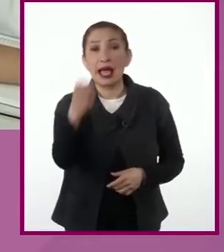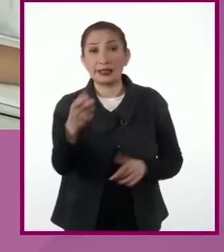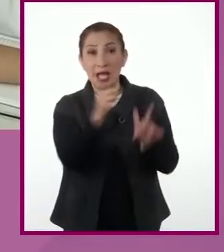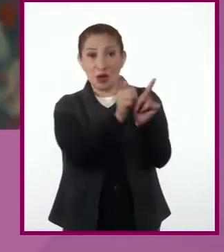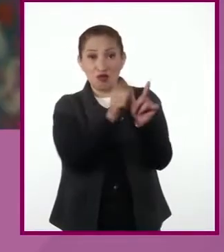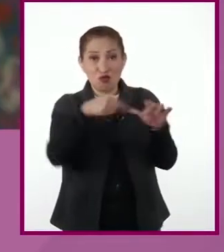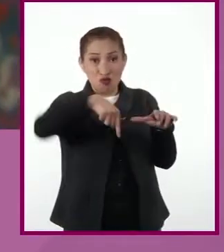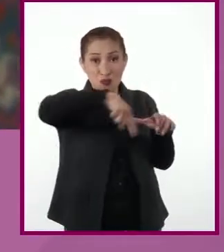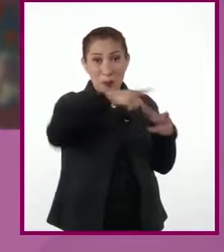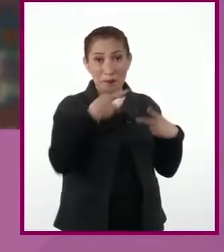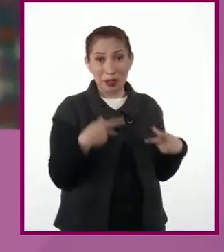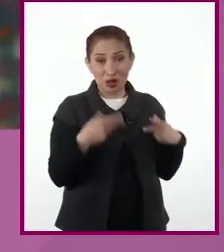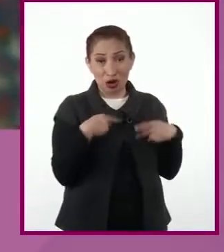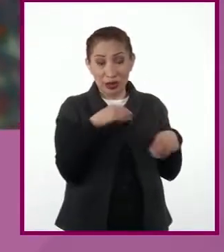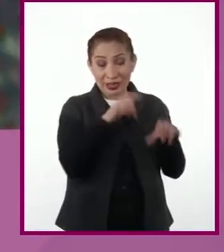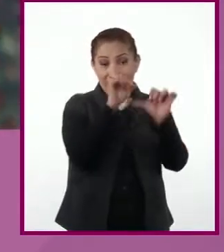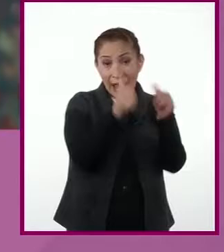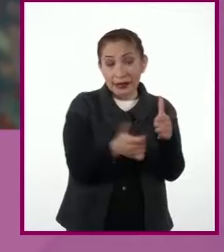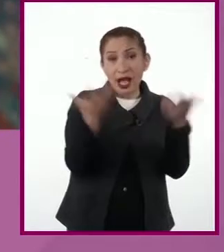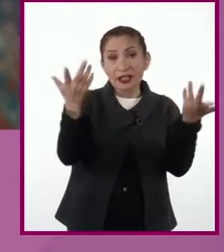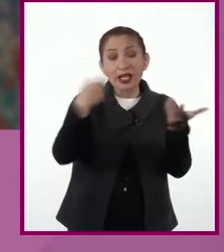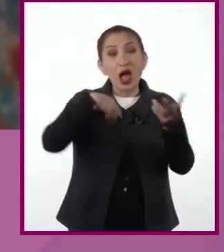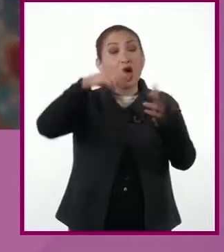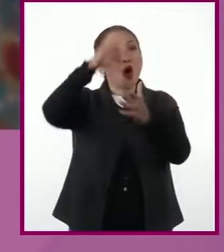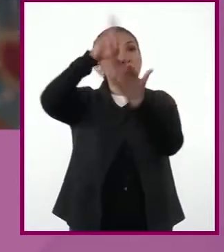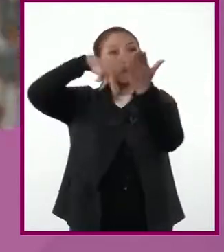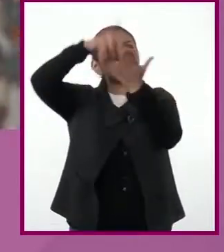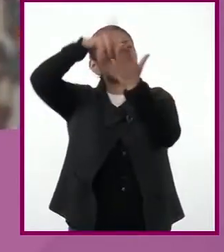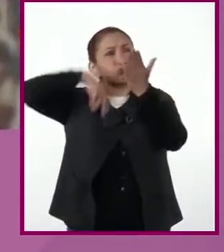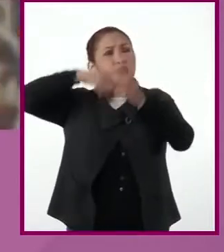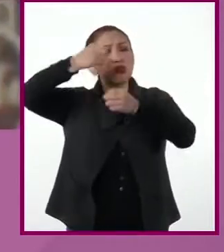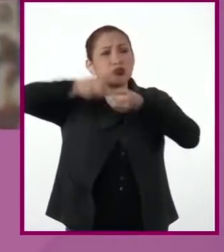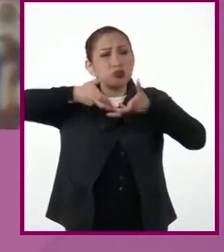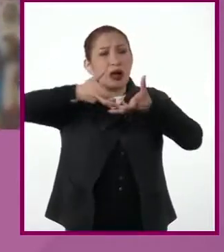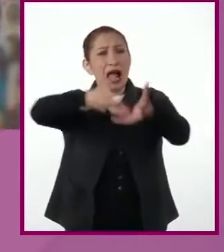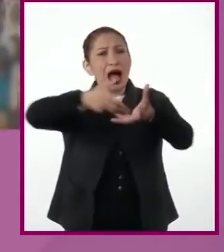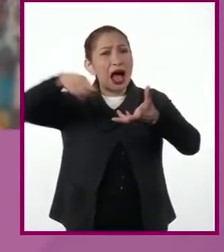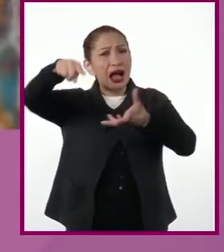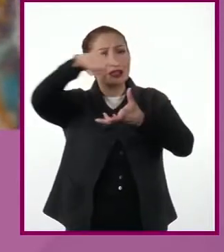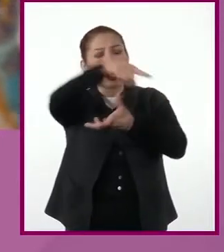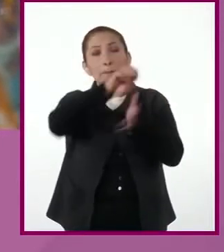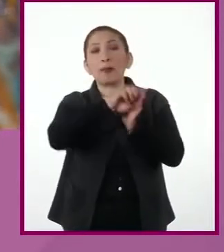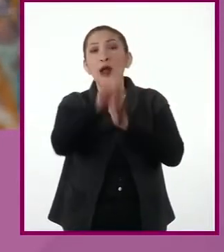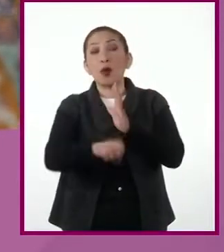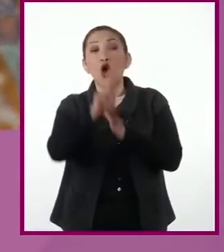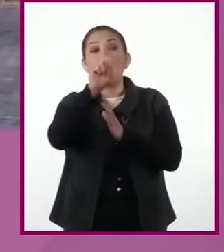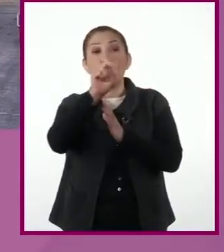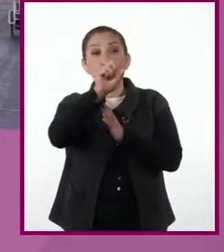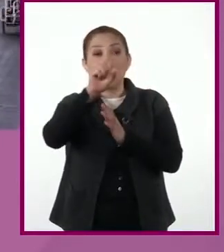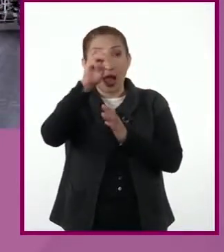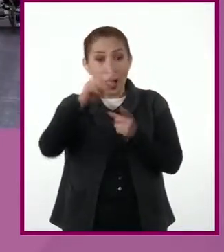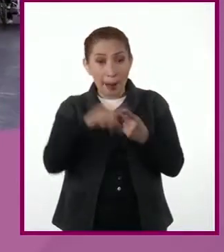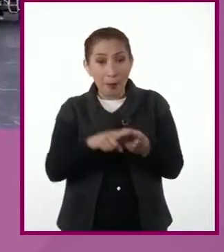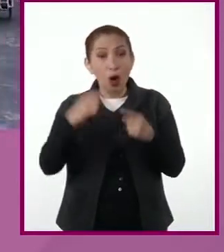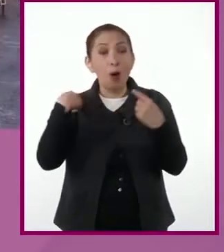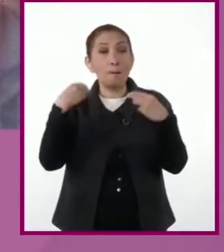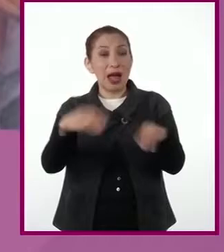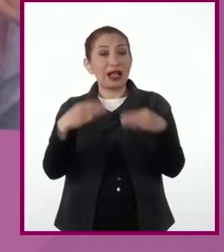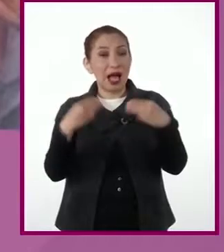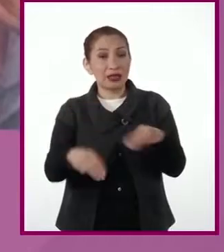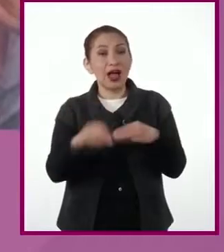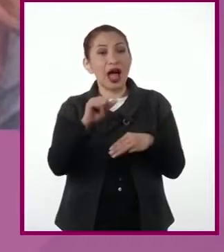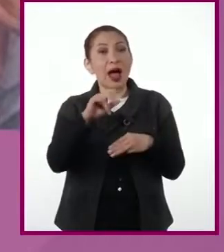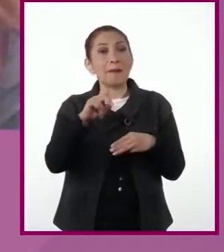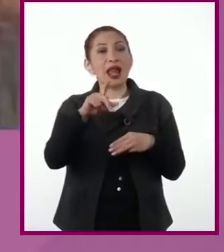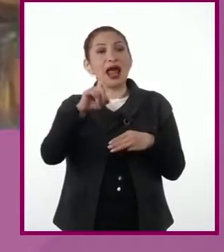movimiento artístico creó muchas obras en espacios públicos de afluencia masiva, como la UNAM o el Mercado